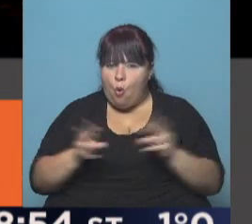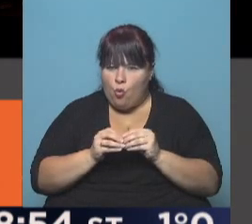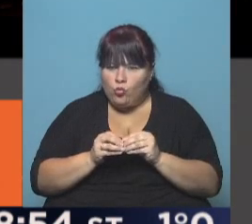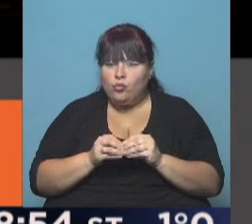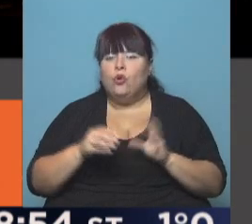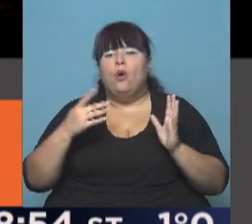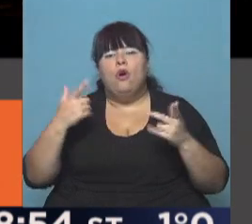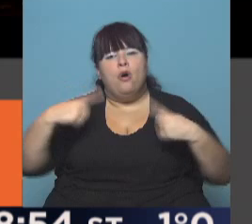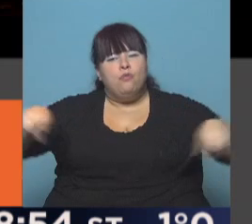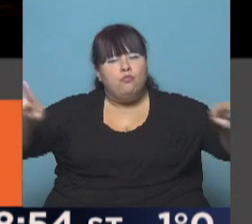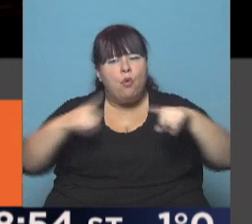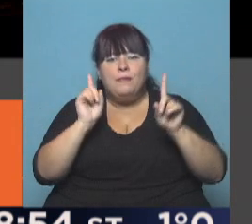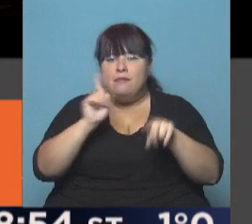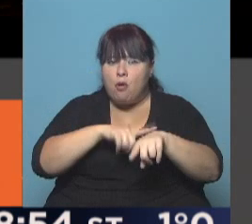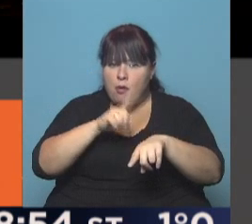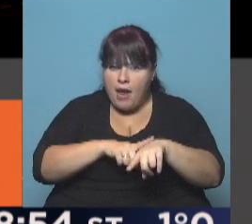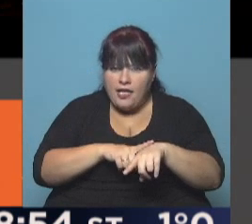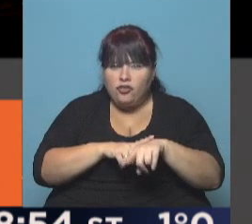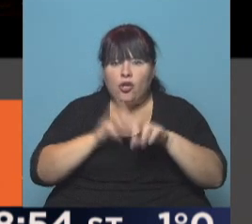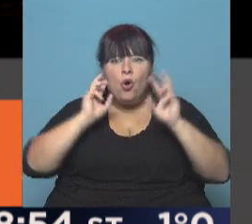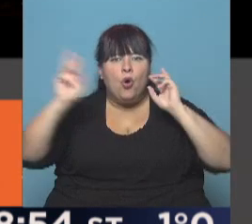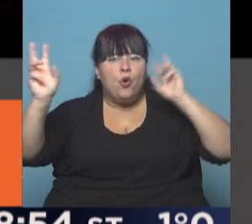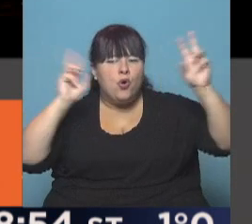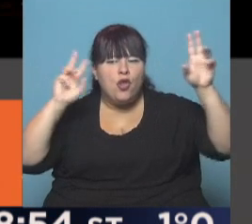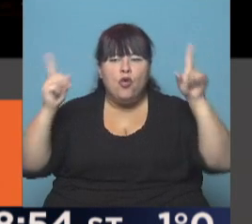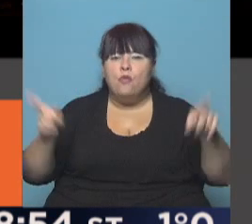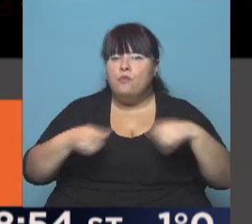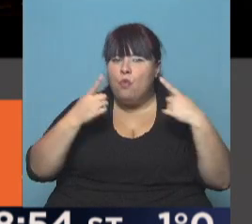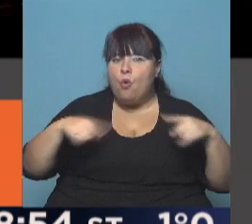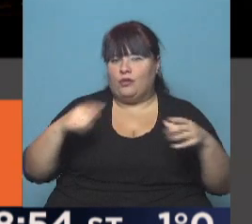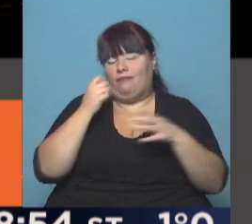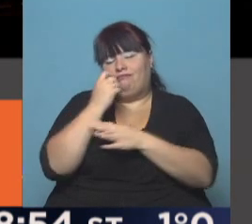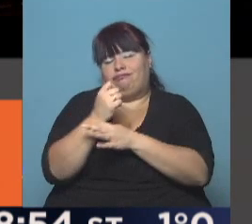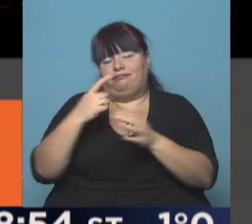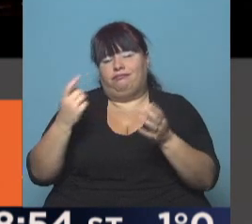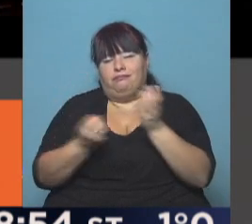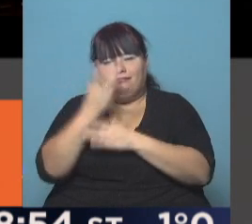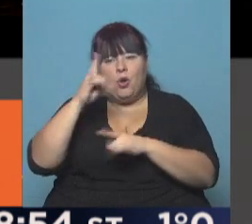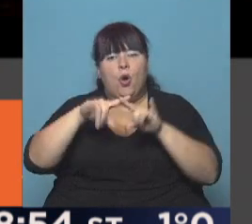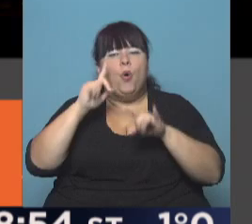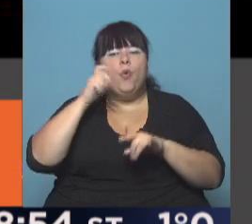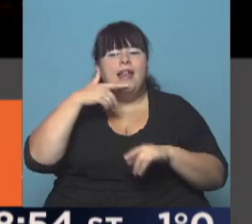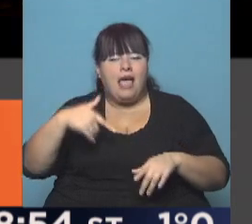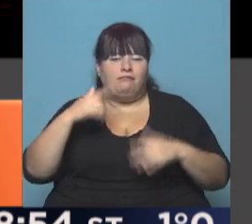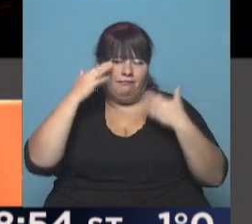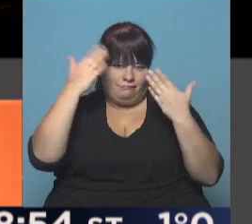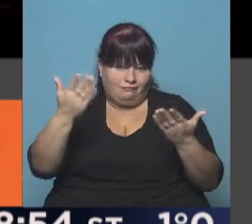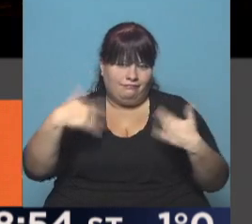con una orquesta en vivo haciendo la música del genial compositor John Williams, al cual se le